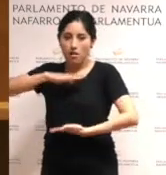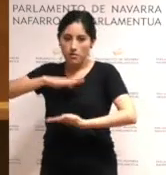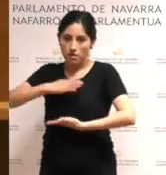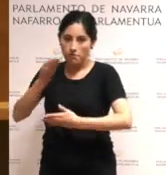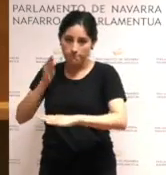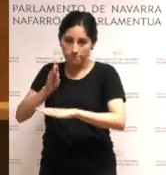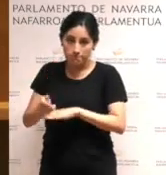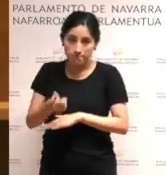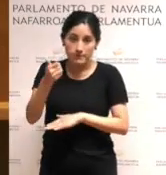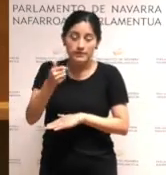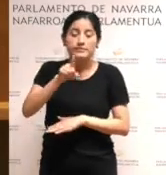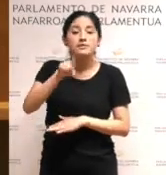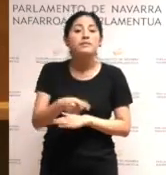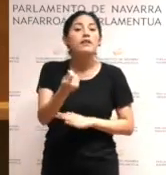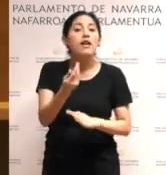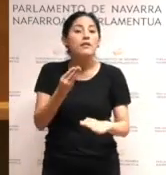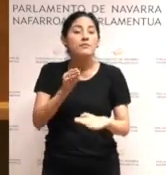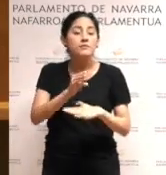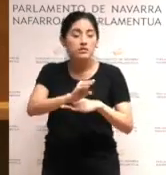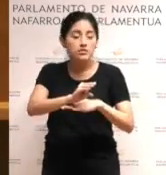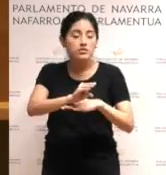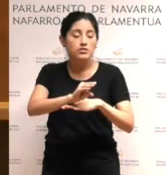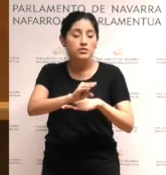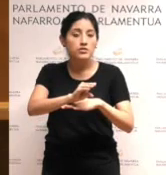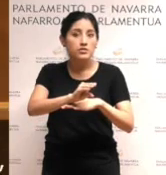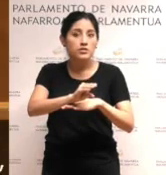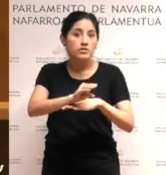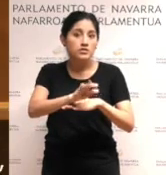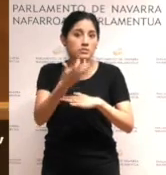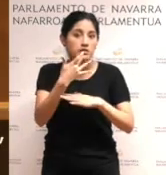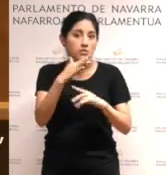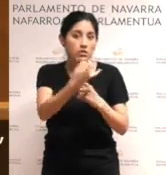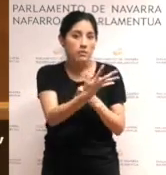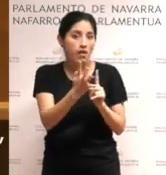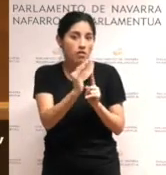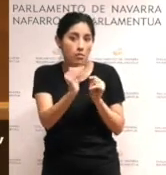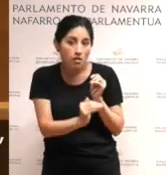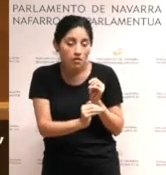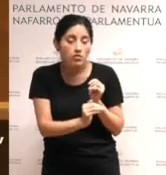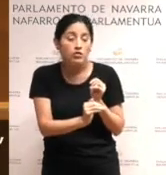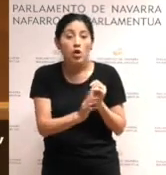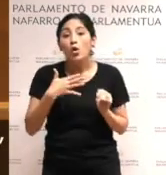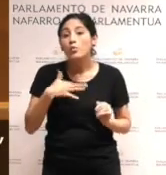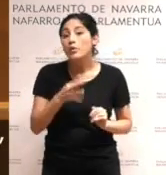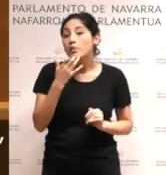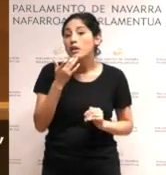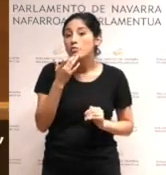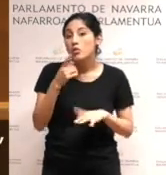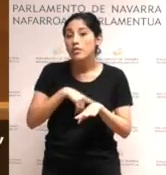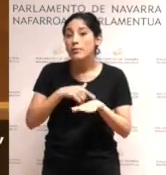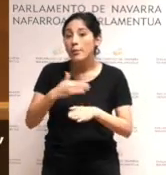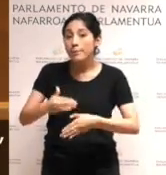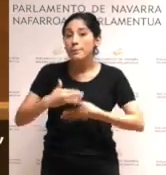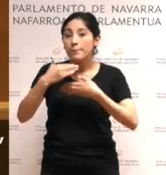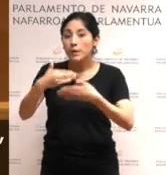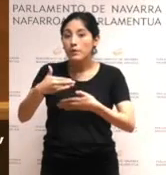inversión, por supuesto que aparecen, entre otras, la disminución de las ratios o, ¿por qué no?, la ampliación del tiempo del alumnado en